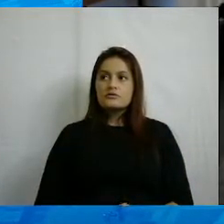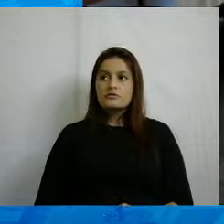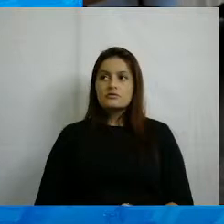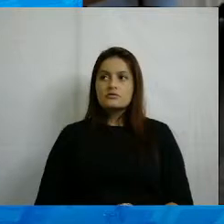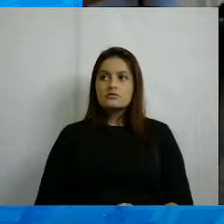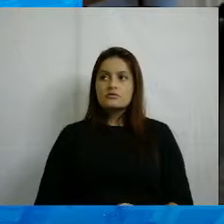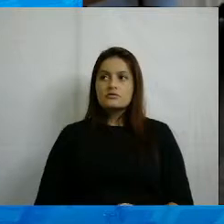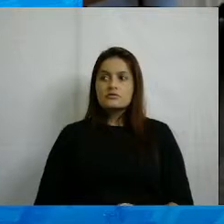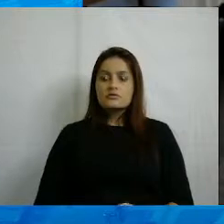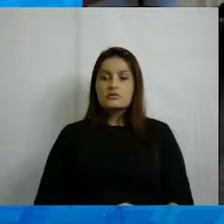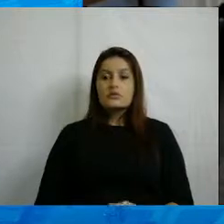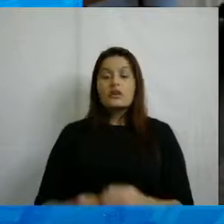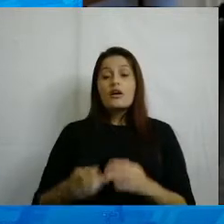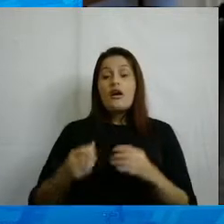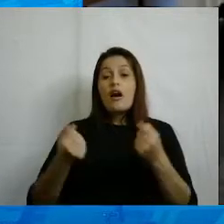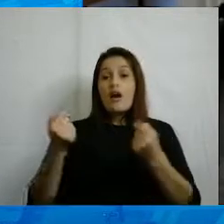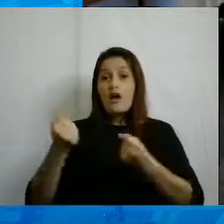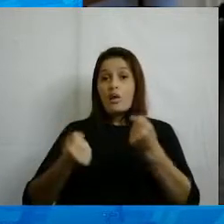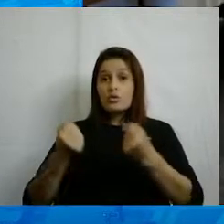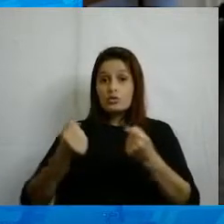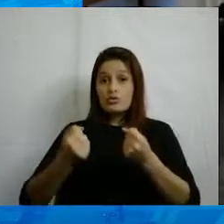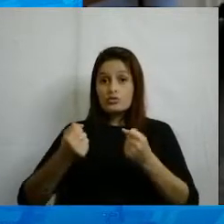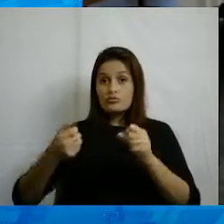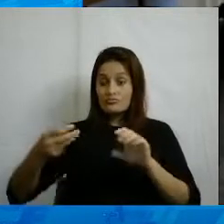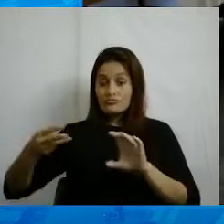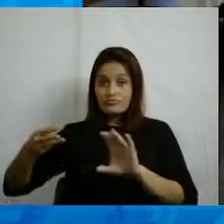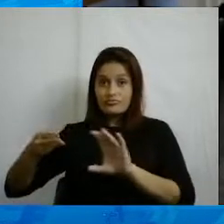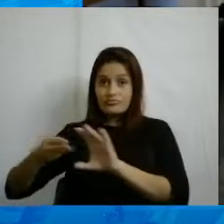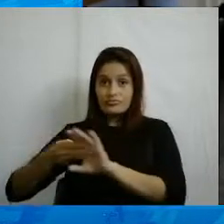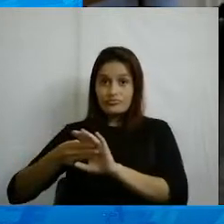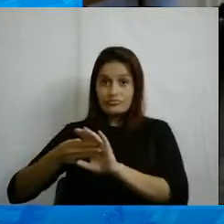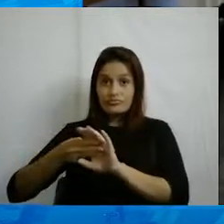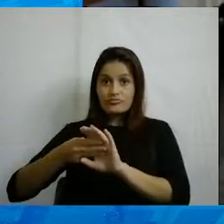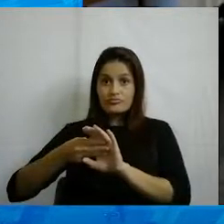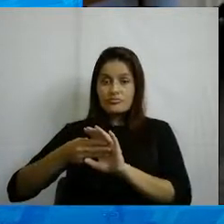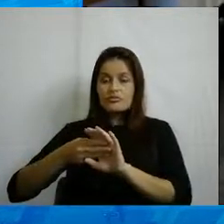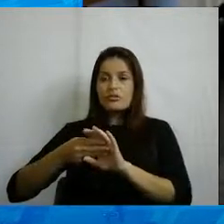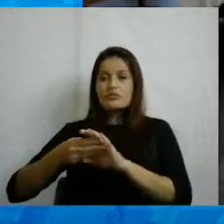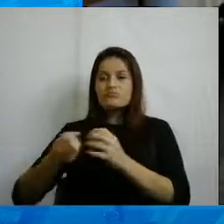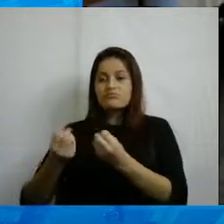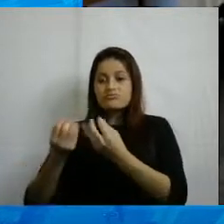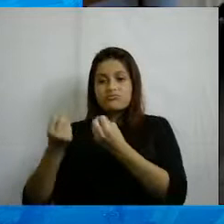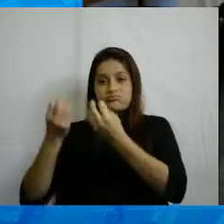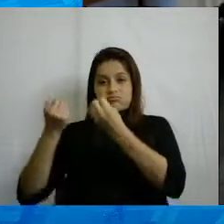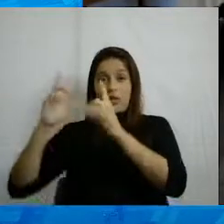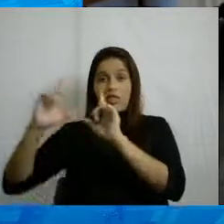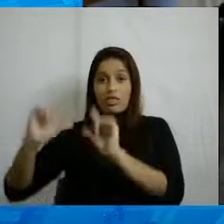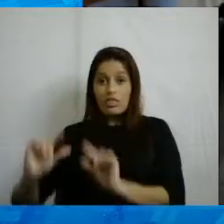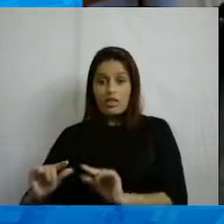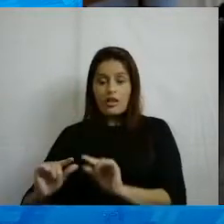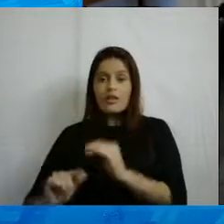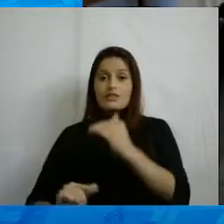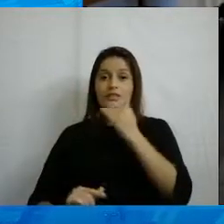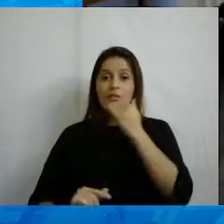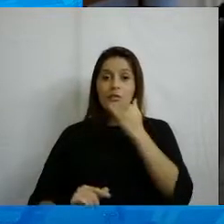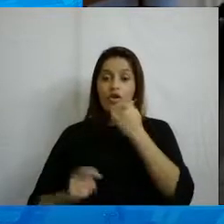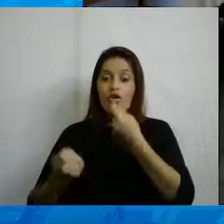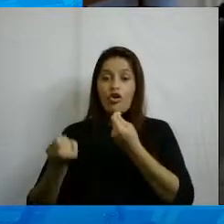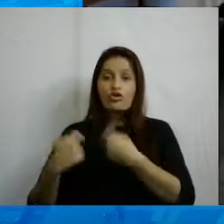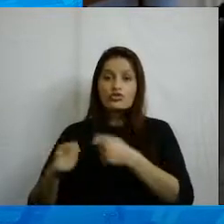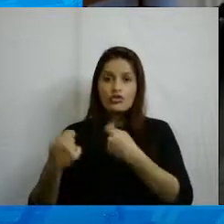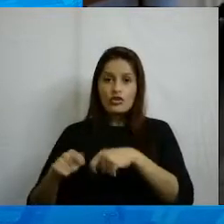el beneficio del auto eléctrico, uno, la contaminación que se reduce, y dos, también el costo operativo.